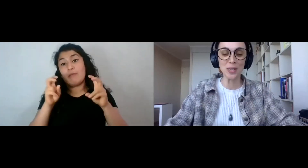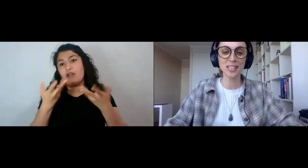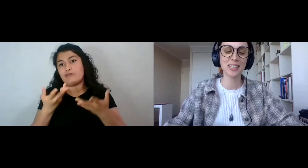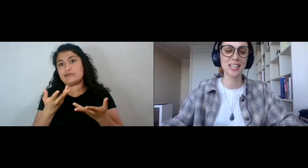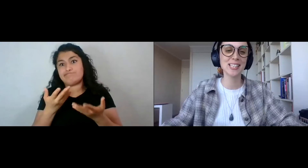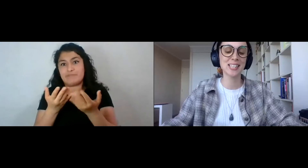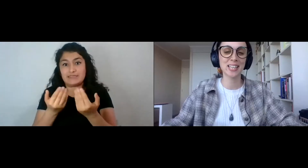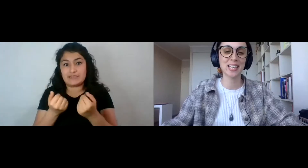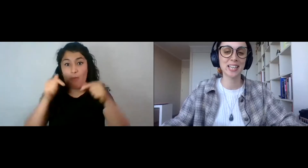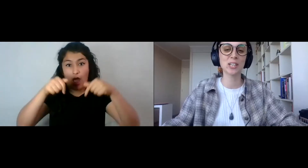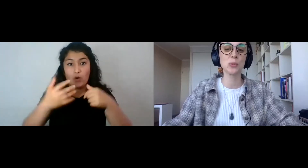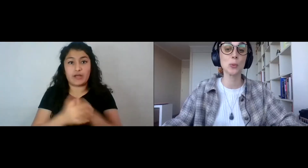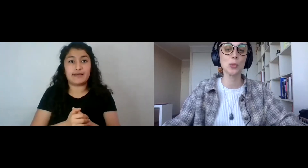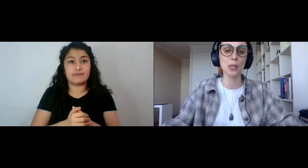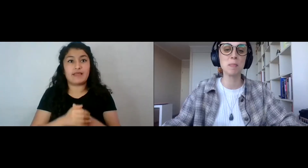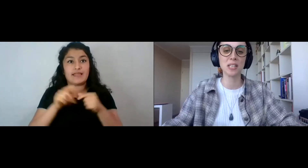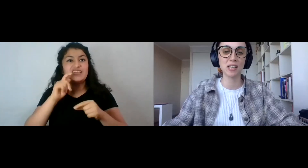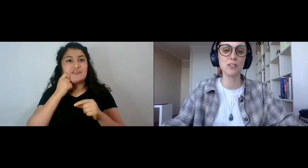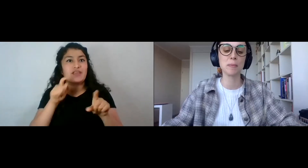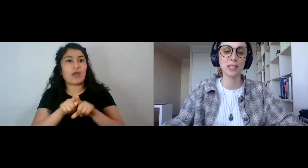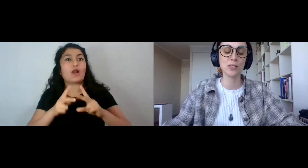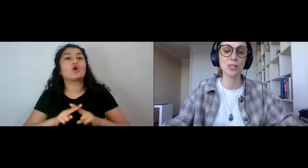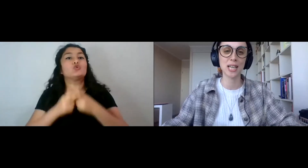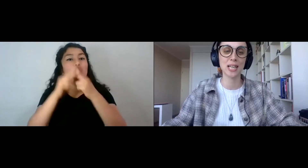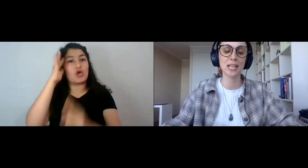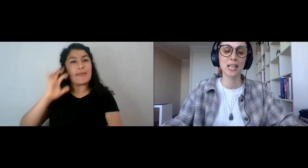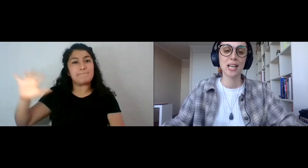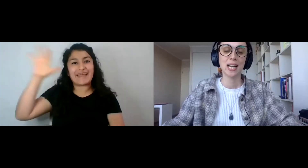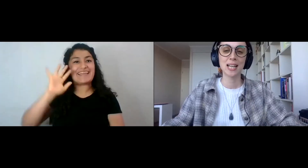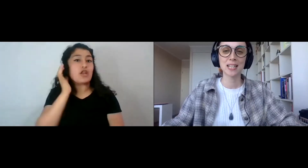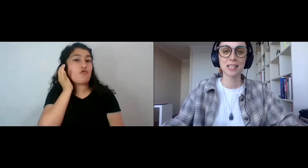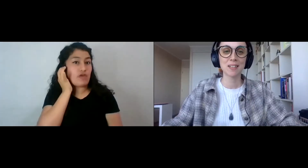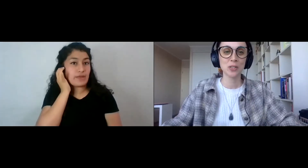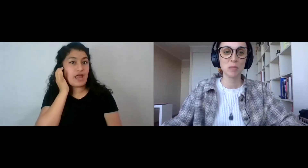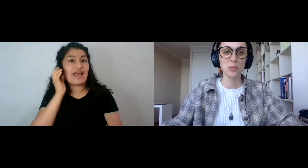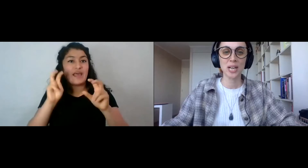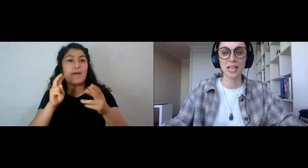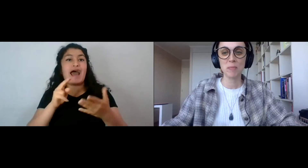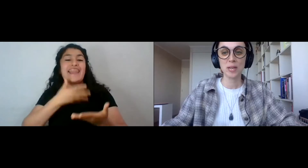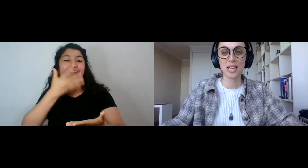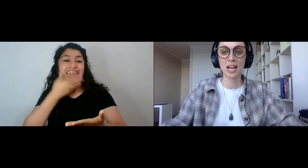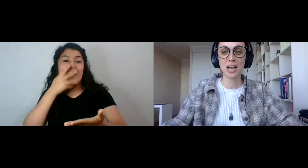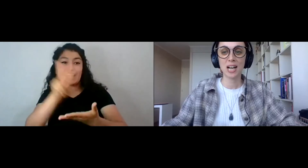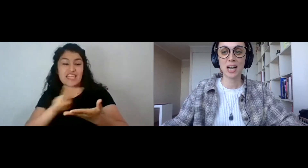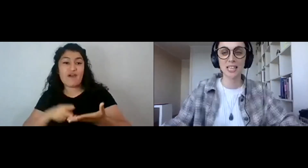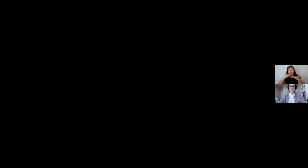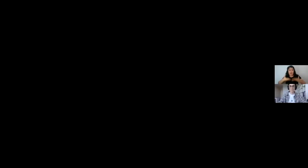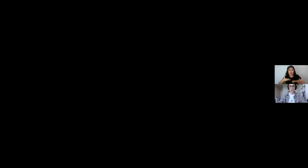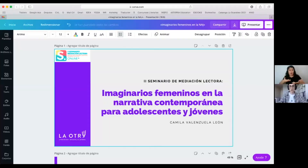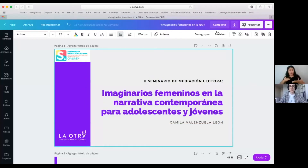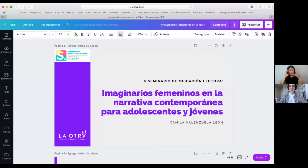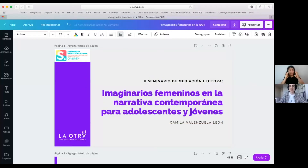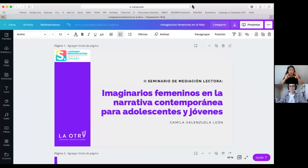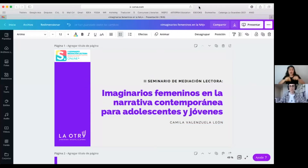hoy, que es esta construcción de imaginarios femeninos en la narrativa contemporánea para adolescentes